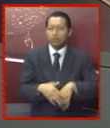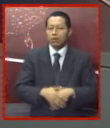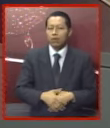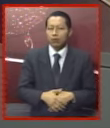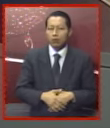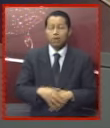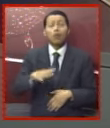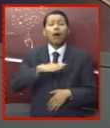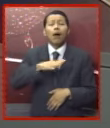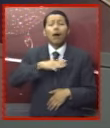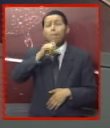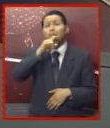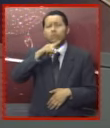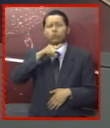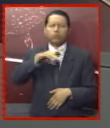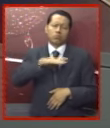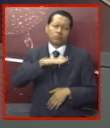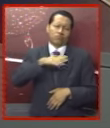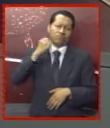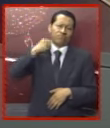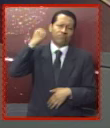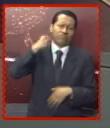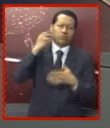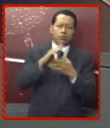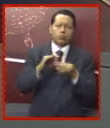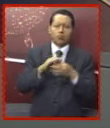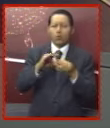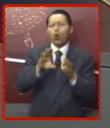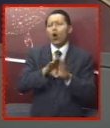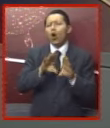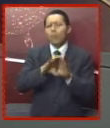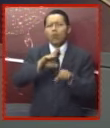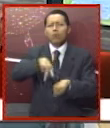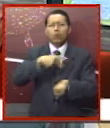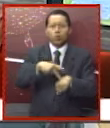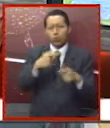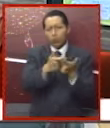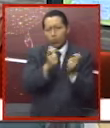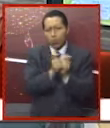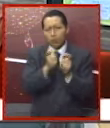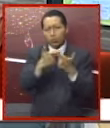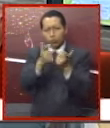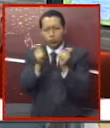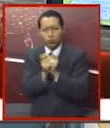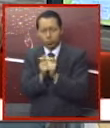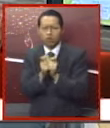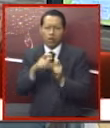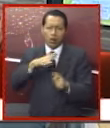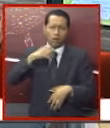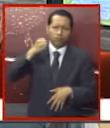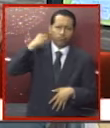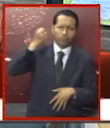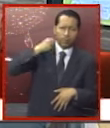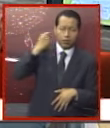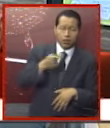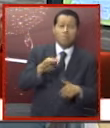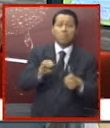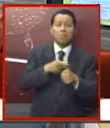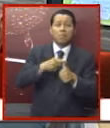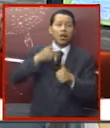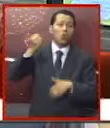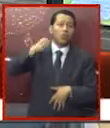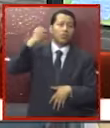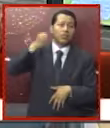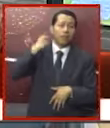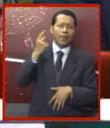las intervenciones de los funcionarios, inició la fase de posicionamientos de los grupos parlamentarios. La primera disertación estuvo a cargo de